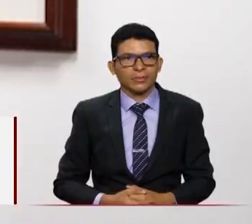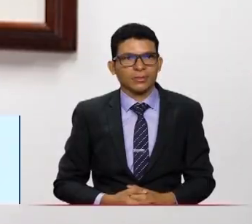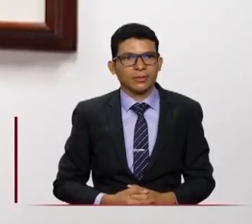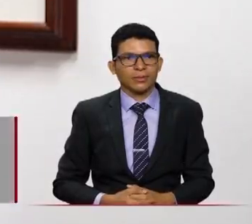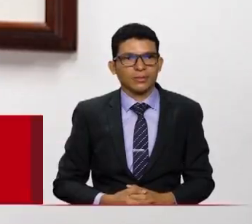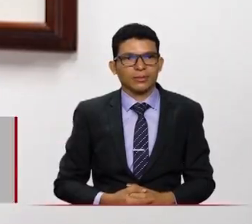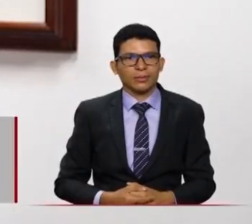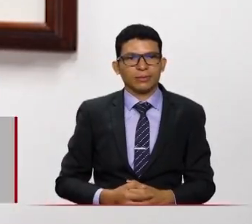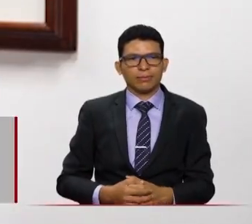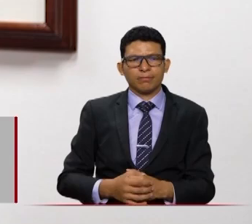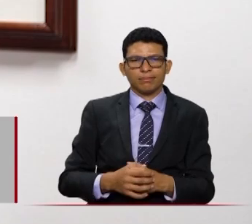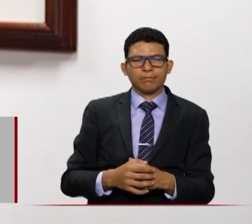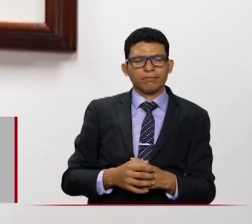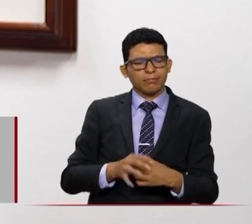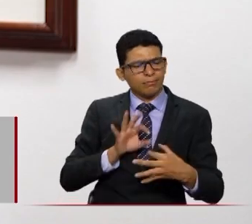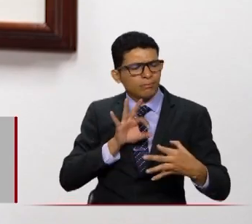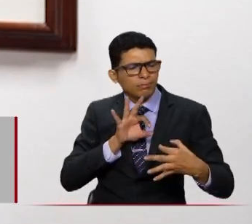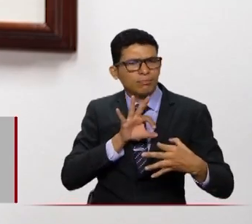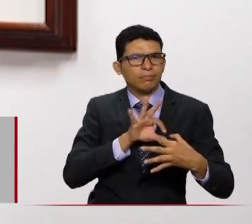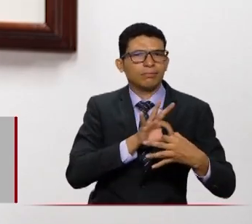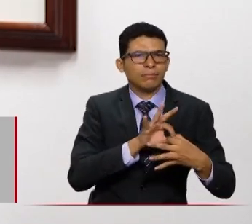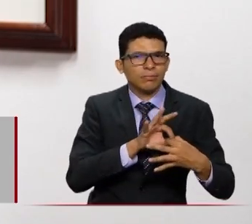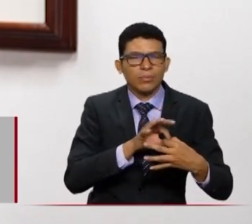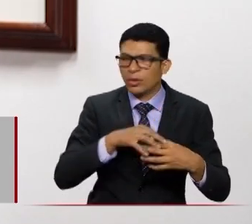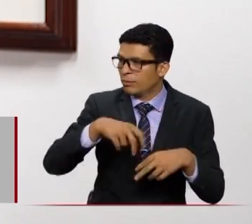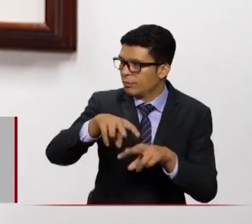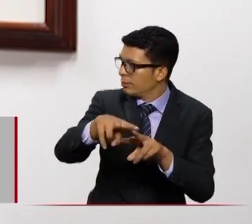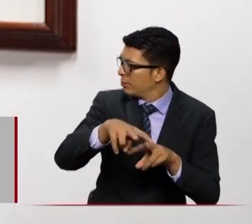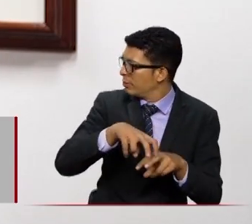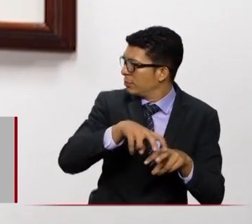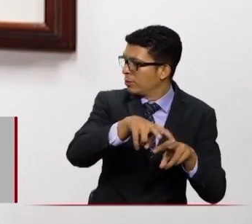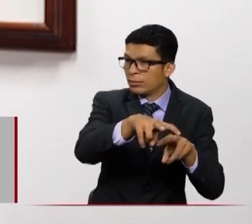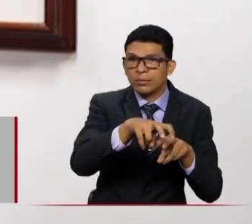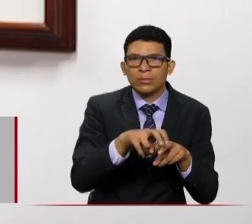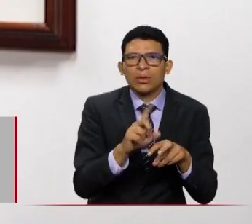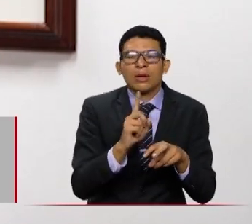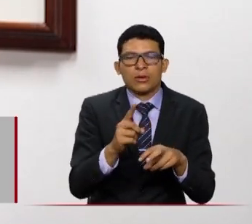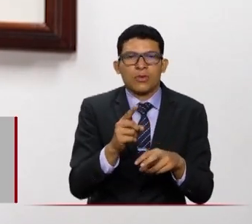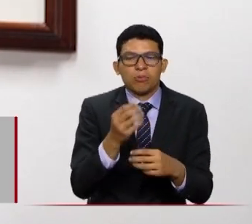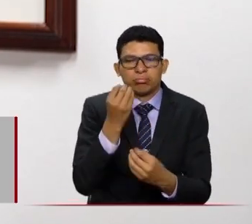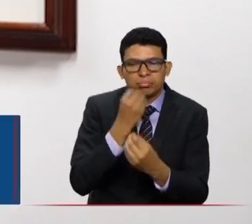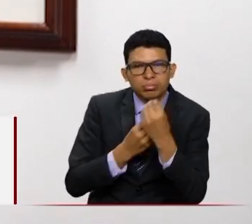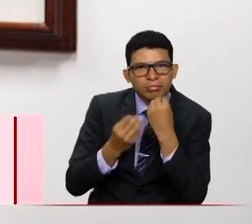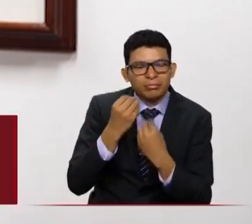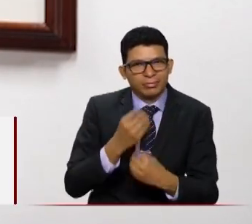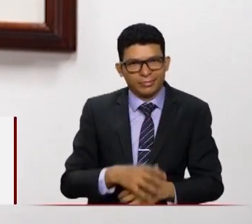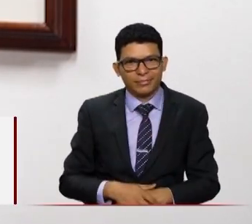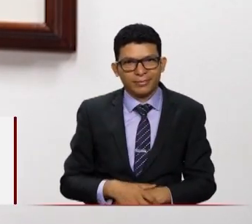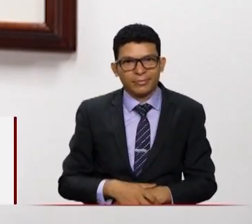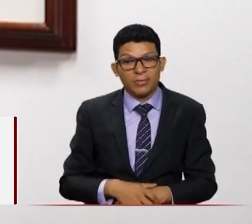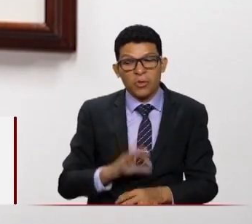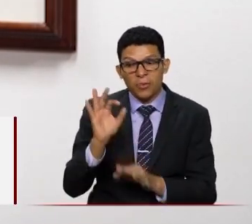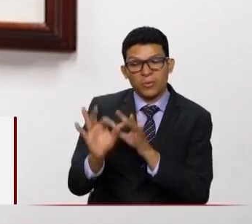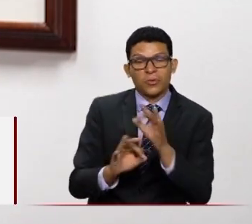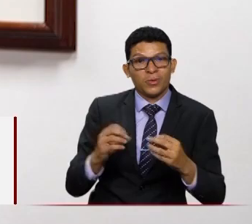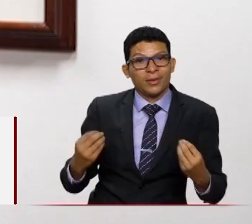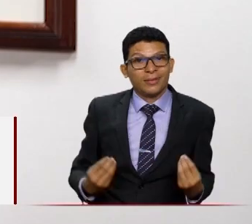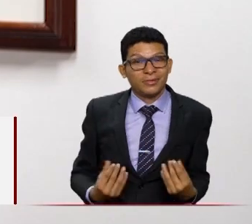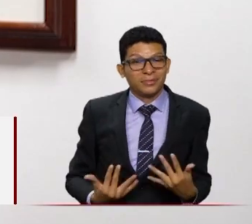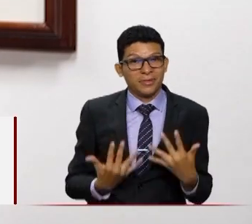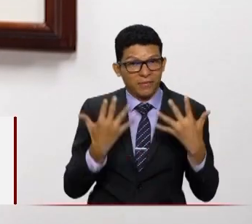Se conecten con la siembra de alimentos, con el cuidado de la